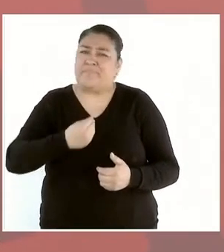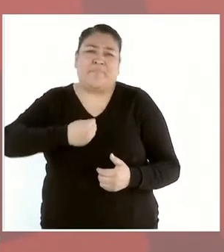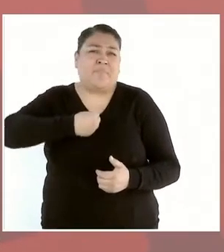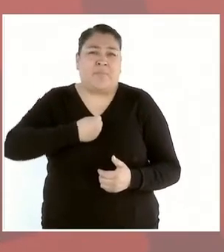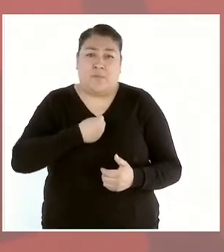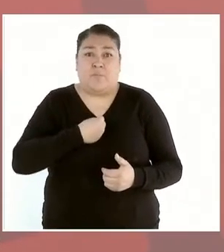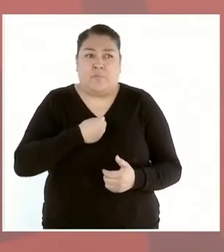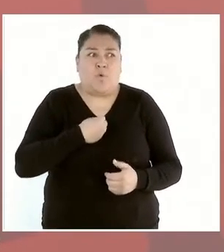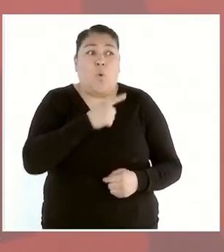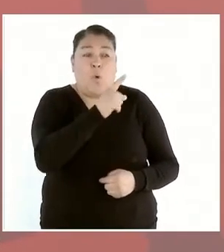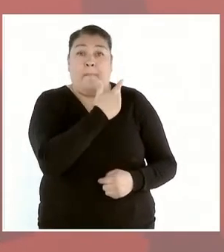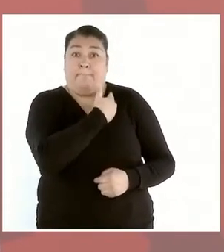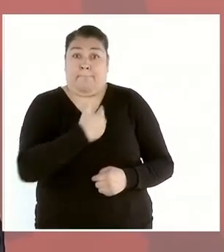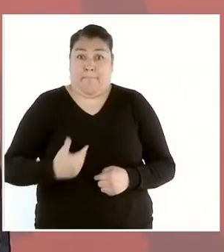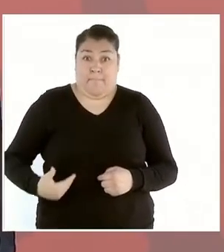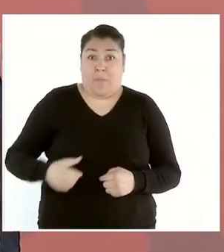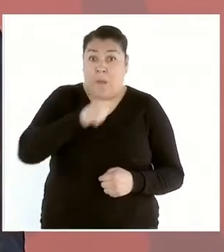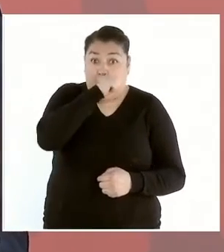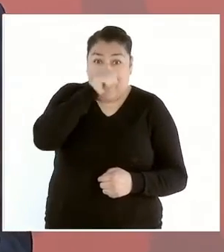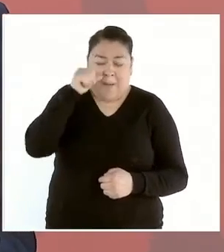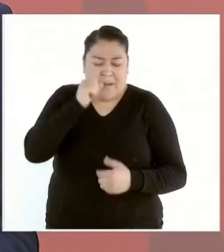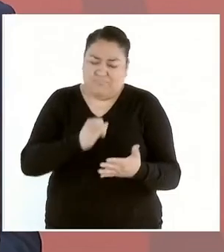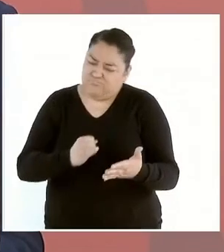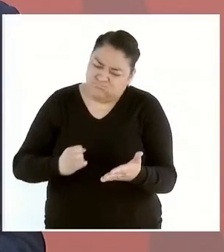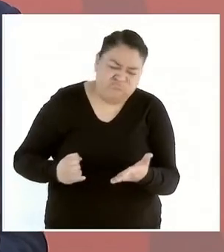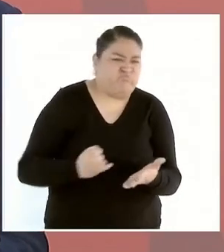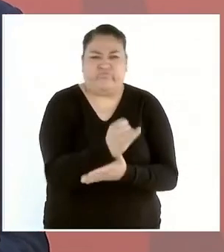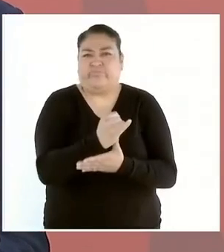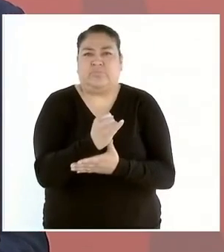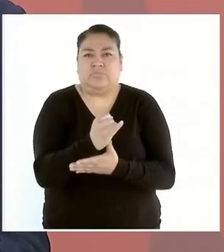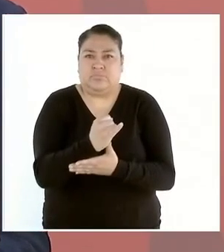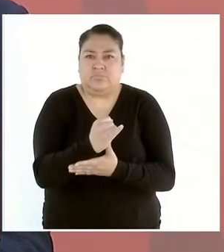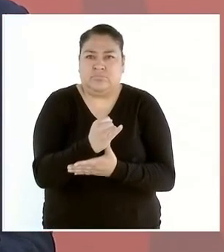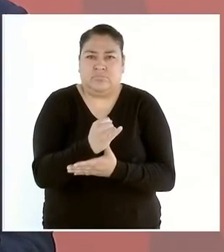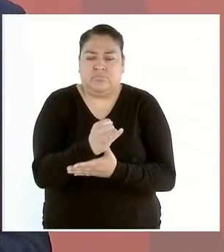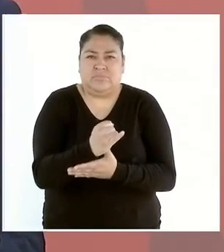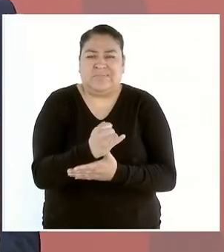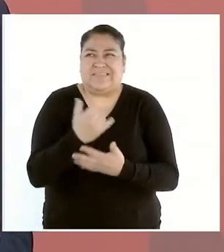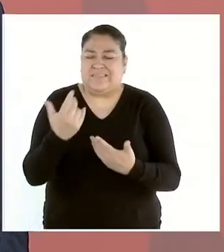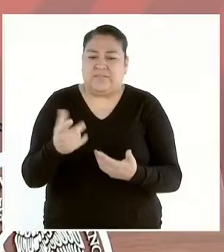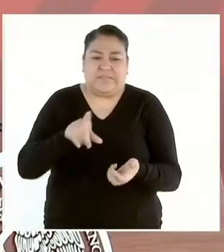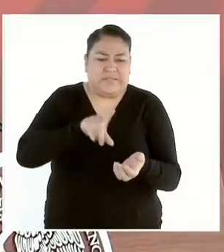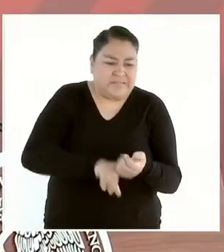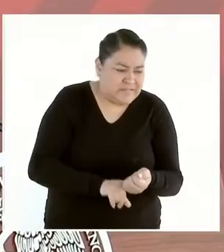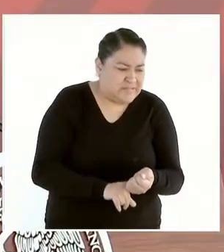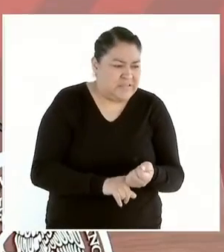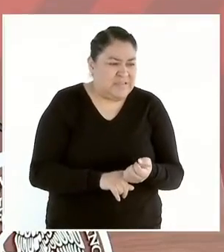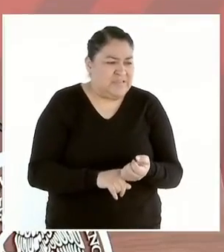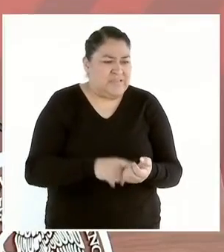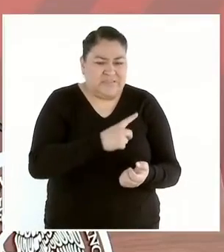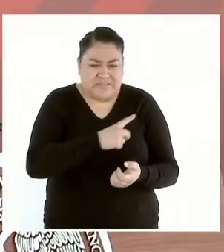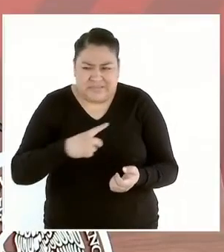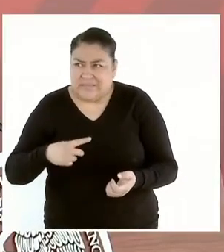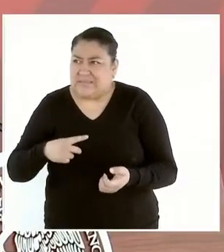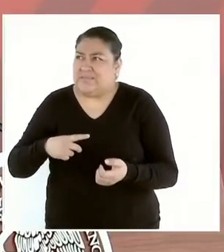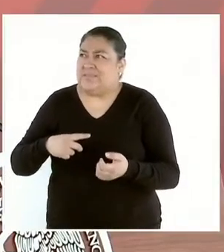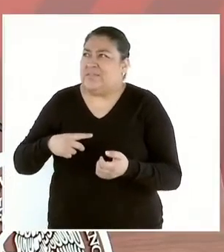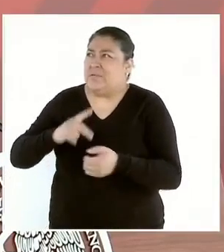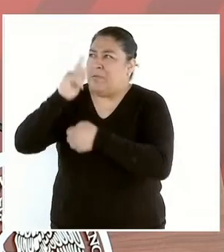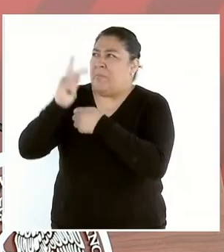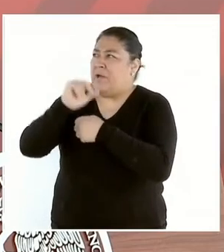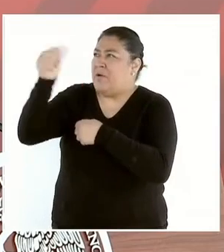una decisión drástica con respecto a la deuda interna y externa de